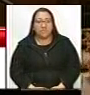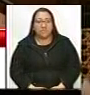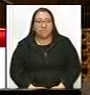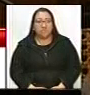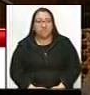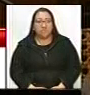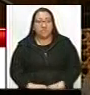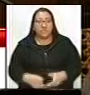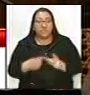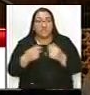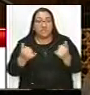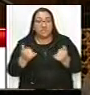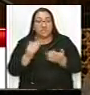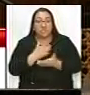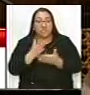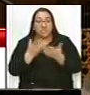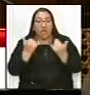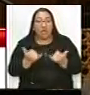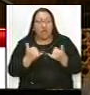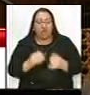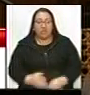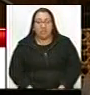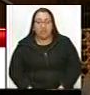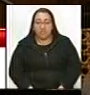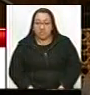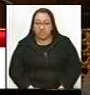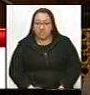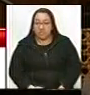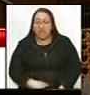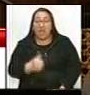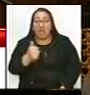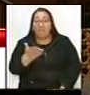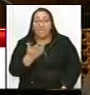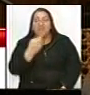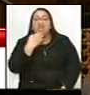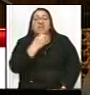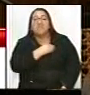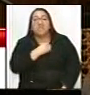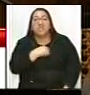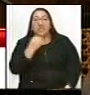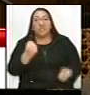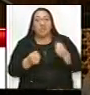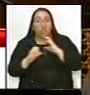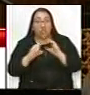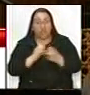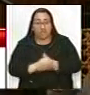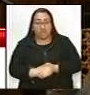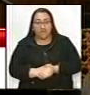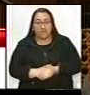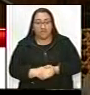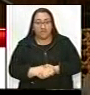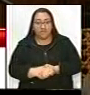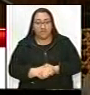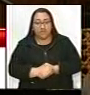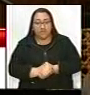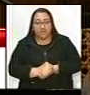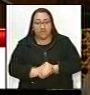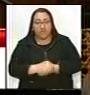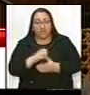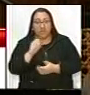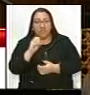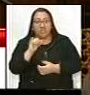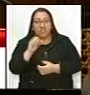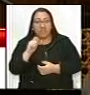situación actual a solicitud del ministerio de transportes y comunicaciones osiptel